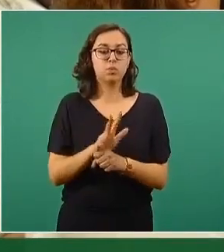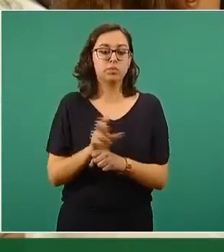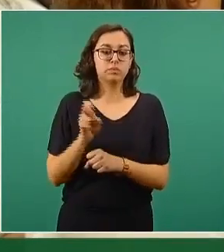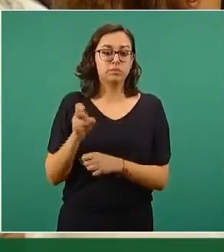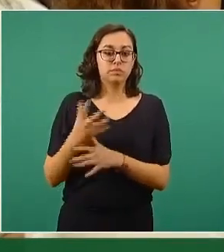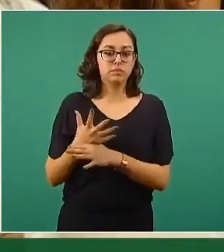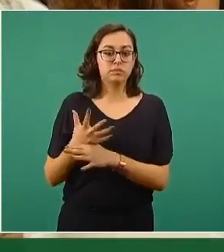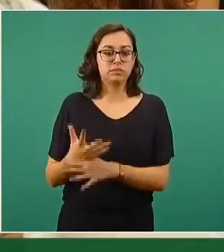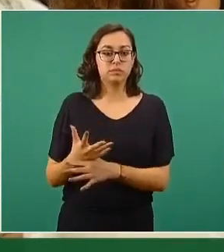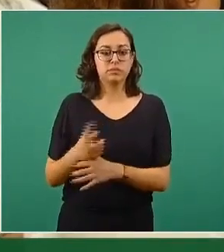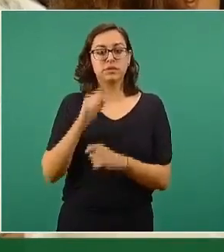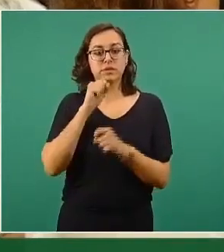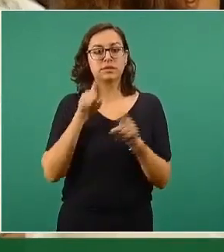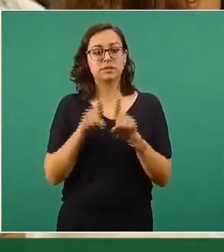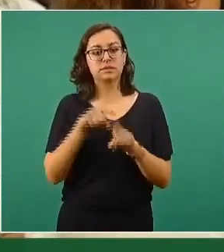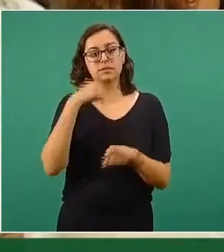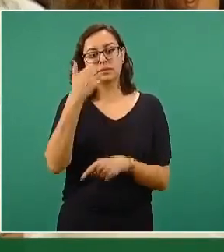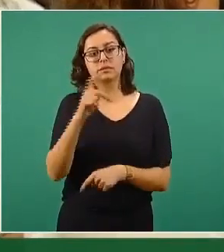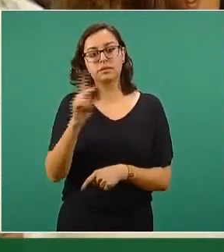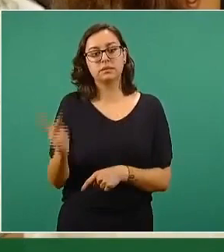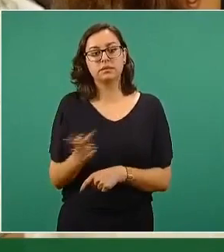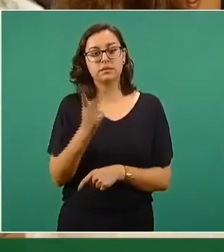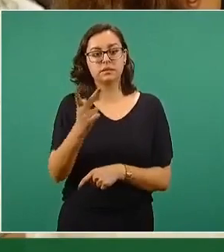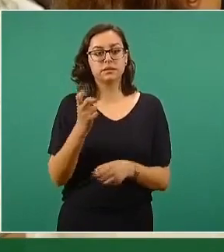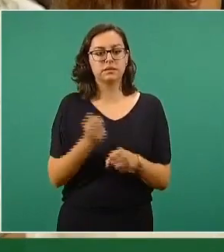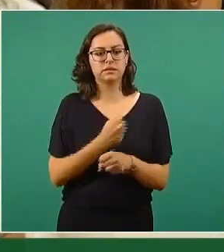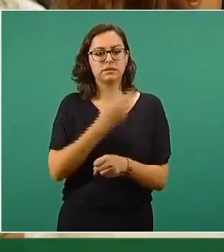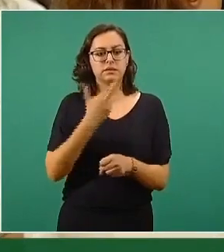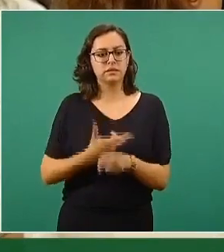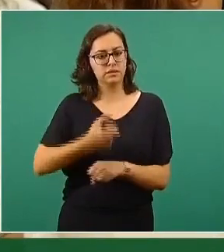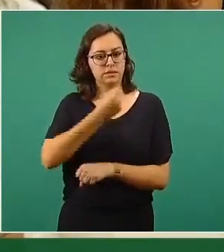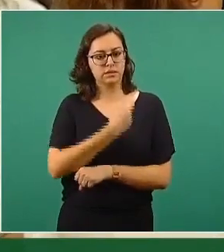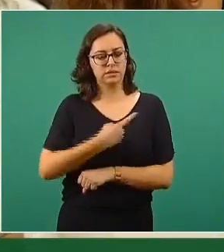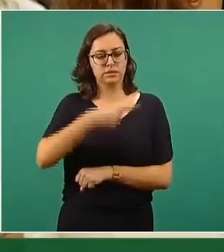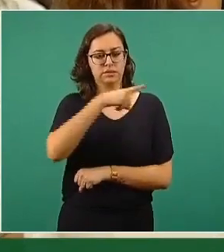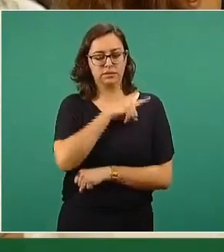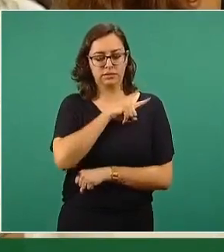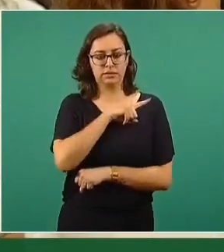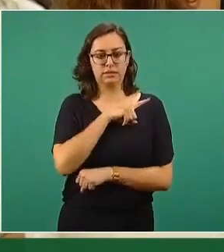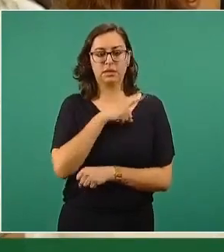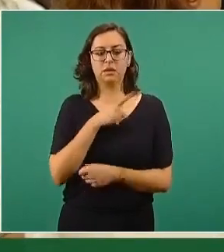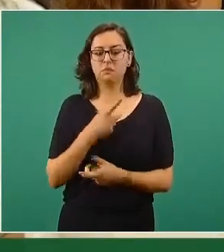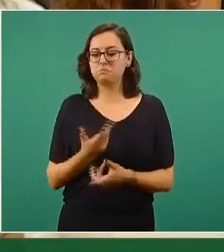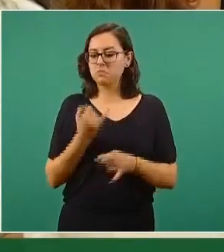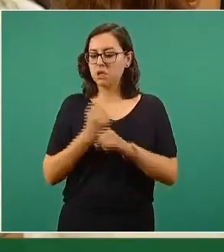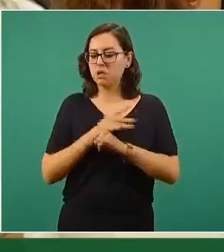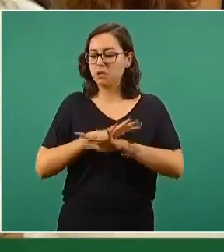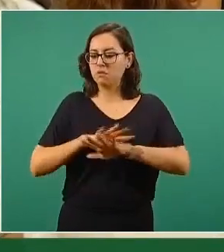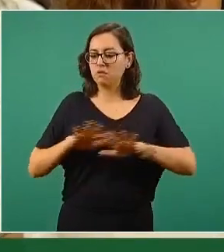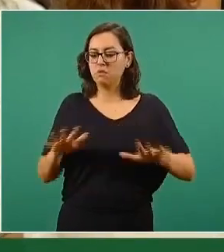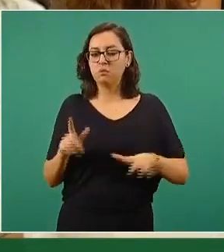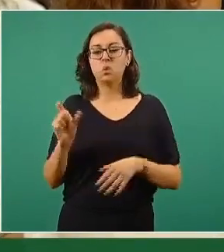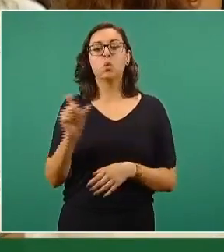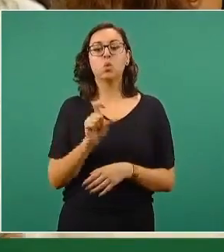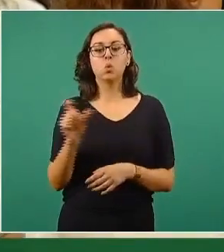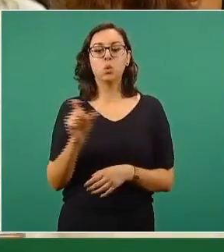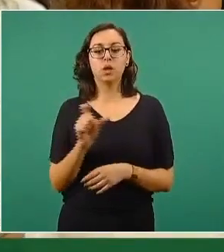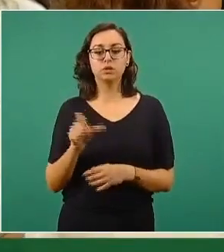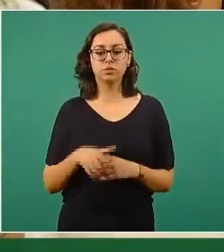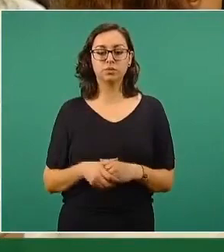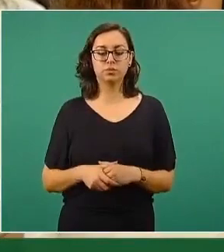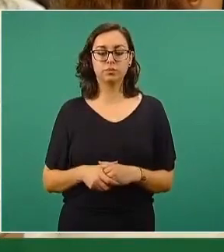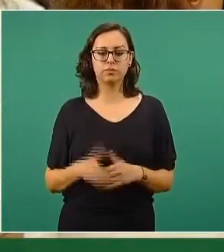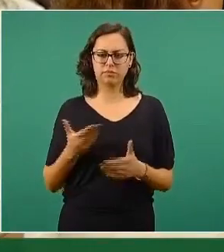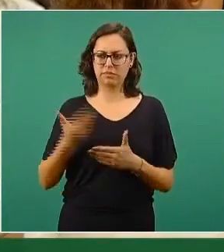que sale? Y también preguntarle cuándo pensaría la Secretaría de Salud dar la actualización de su propio estimado de exceso de mortalidad, algo que